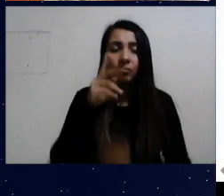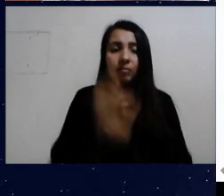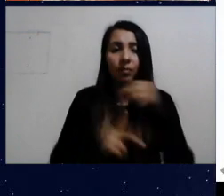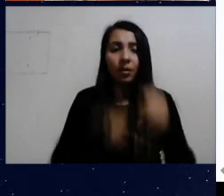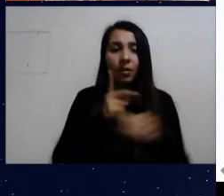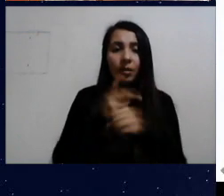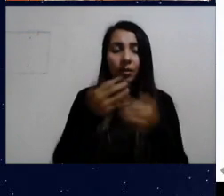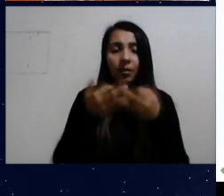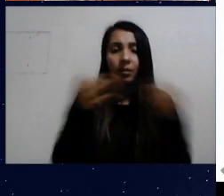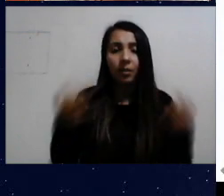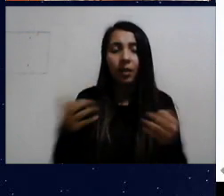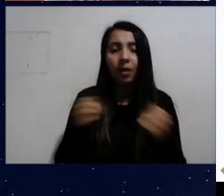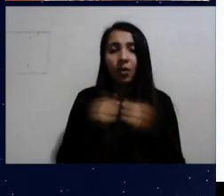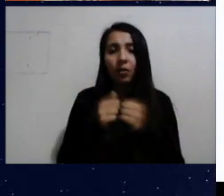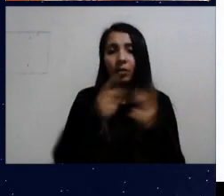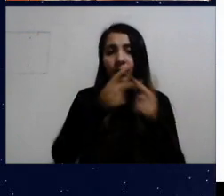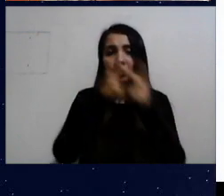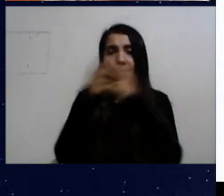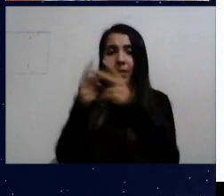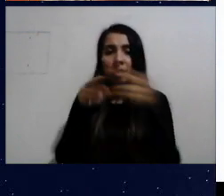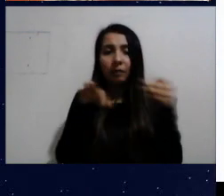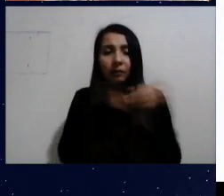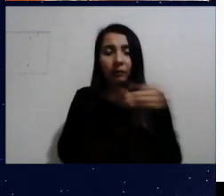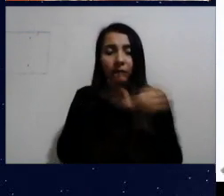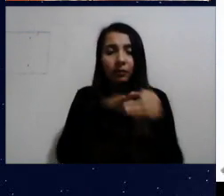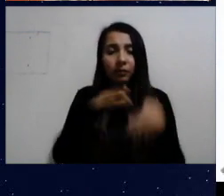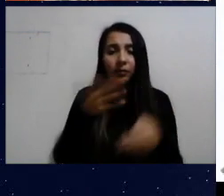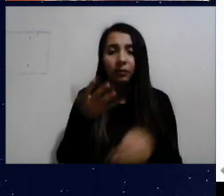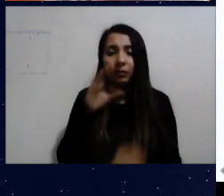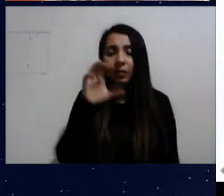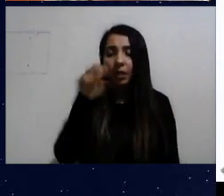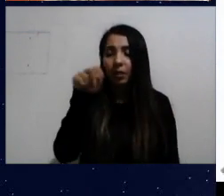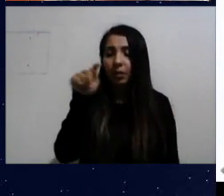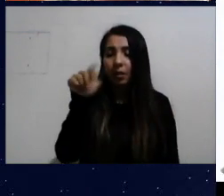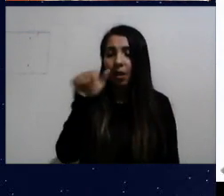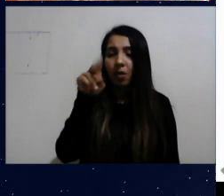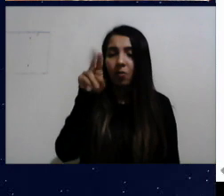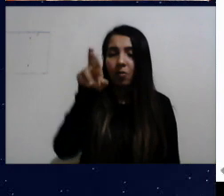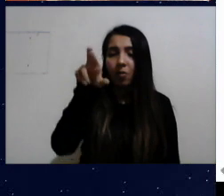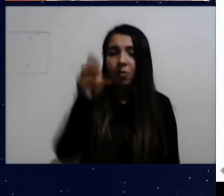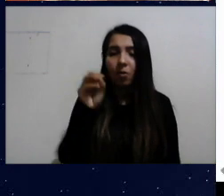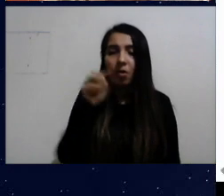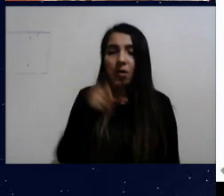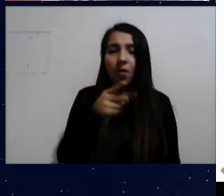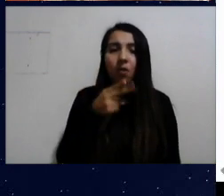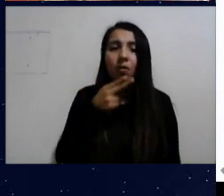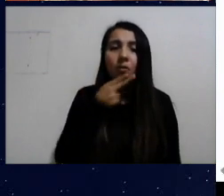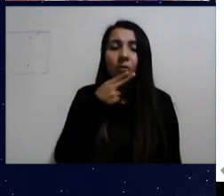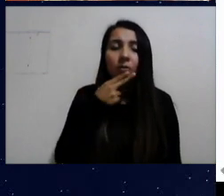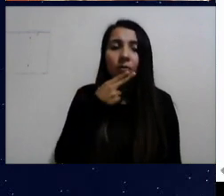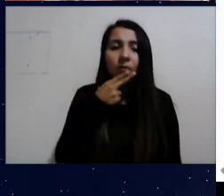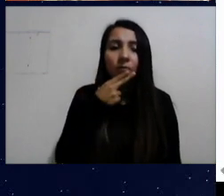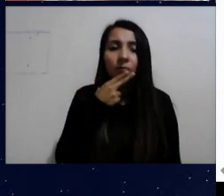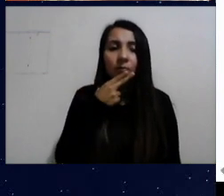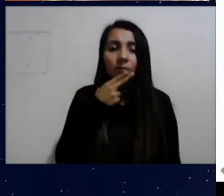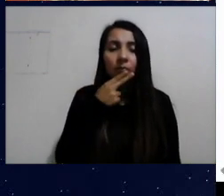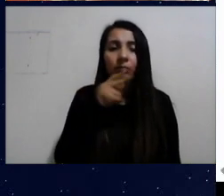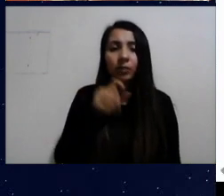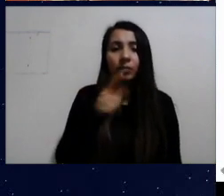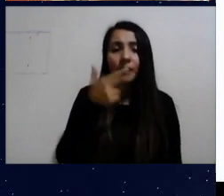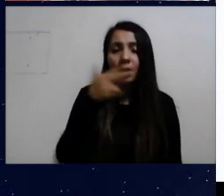tan cercana como Próxima Centauro, eso sí, utilizando el efecto de esta envoltura de hidrógeno y ese efecto